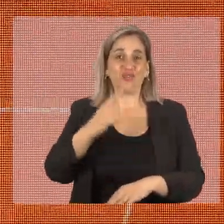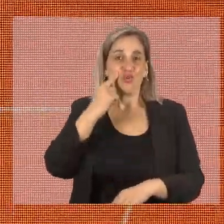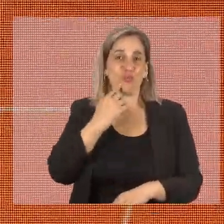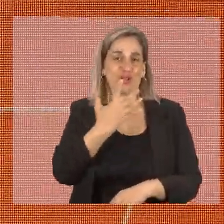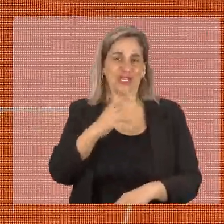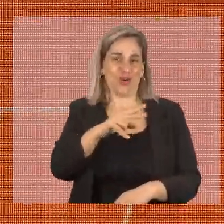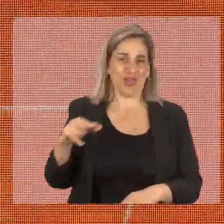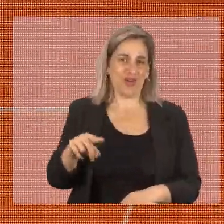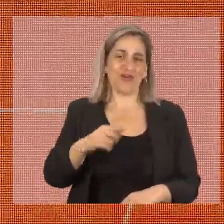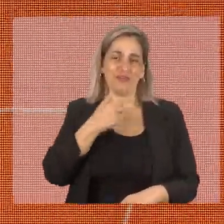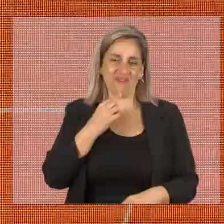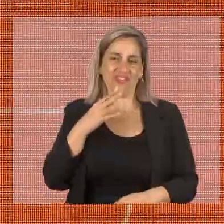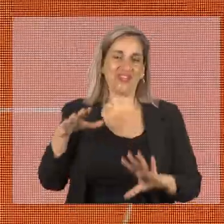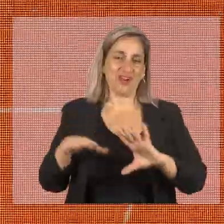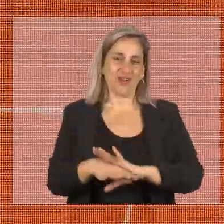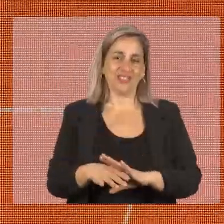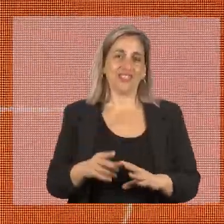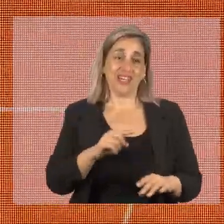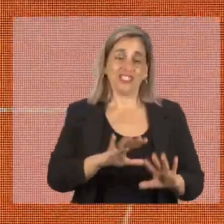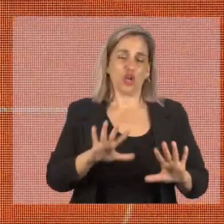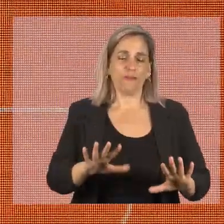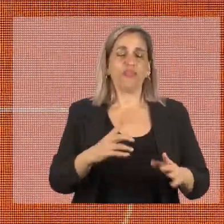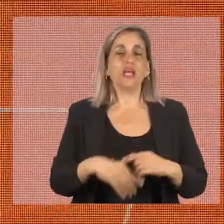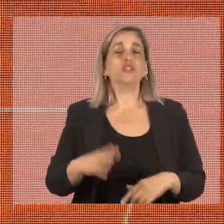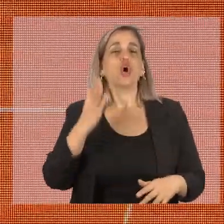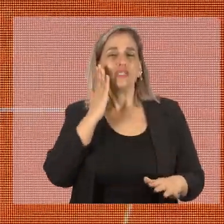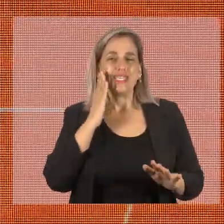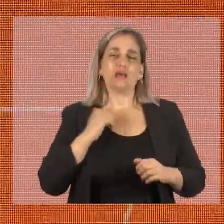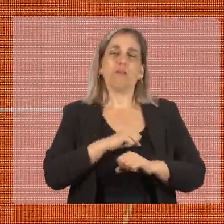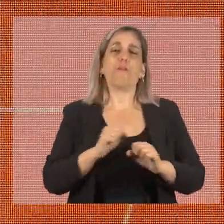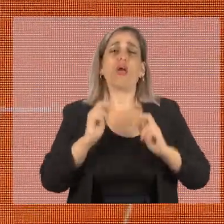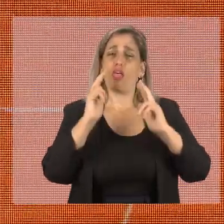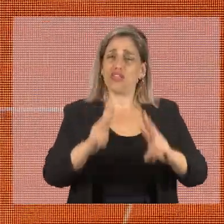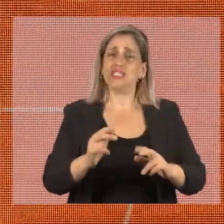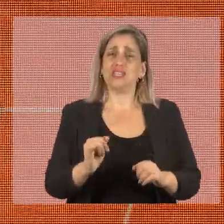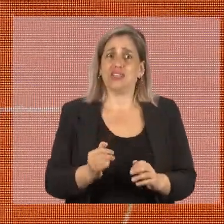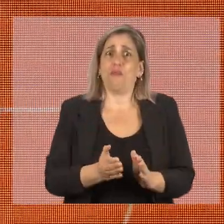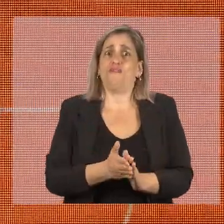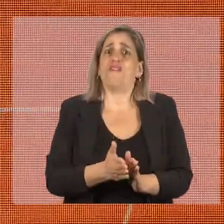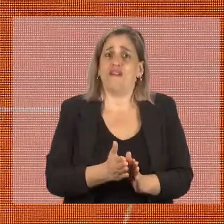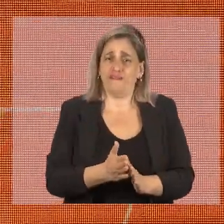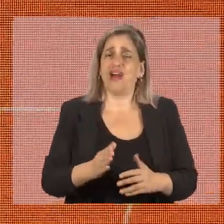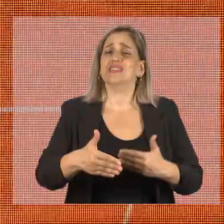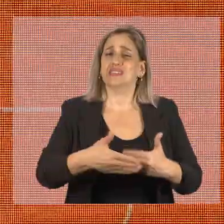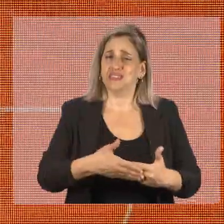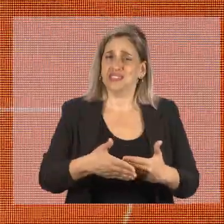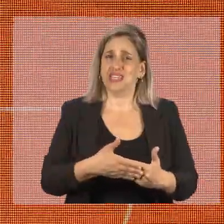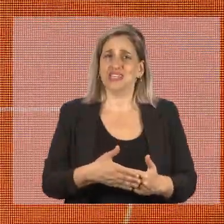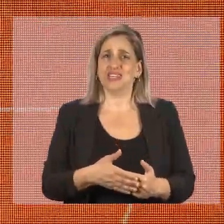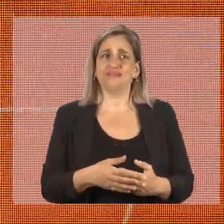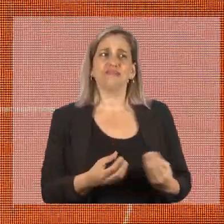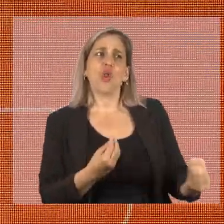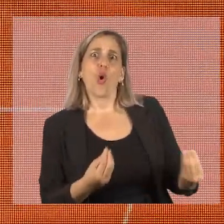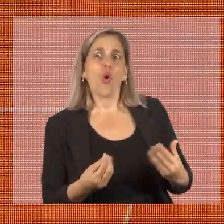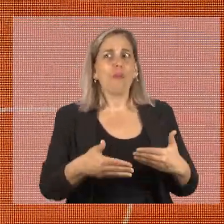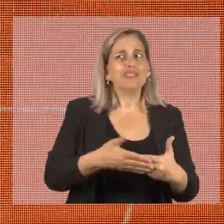viene que eso. Sí sé que estamos arrimando el bochín. No me cabe la menor duda.